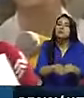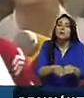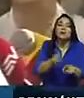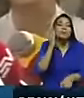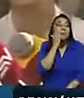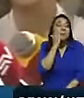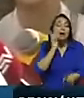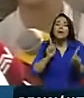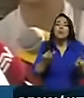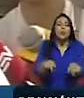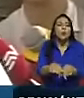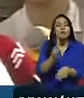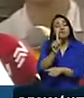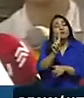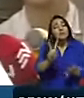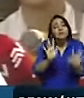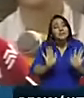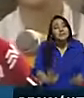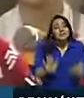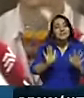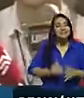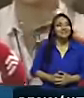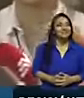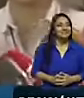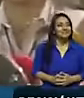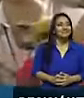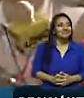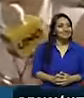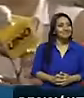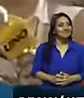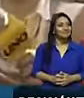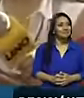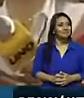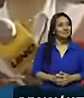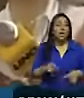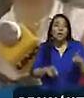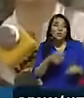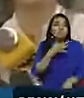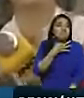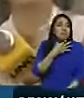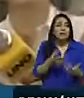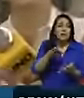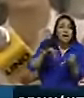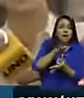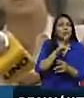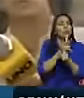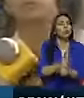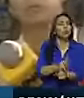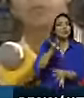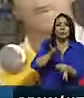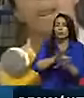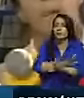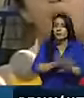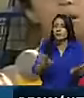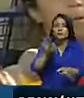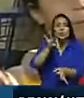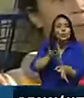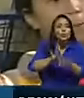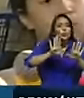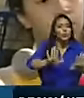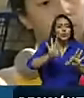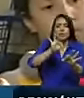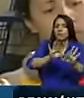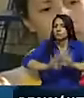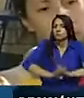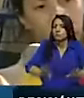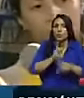precavida vale por muchas hay temor de fraude hay temor ante el fraude hay que cuidar el voto Sencillamente Hay que cuidarlo hay que